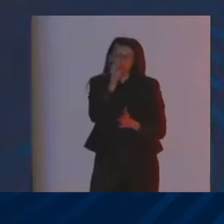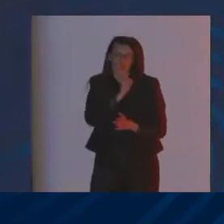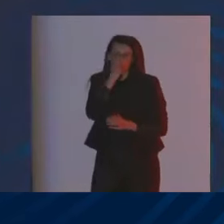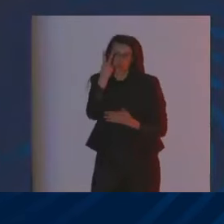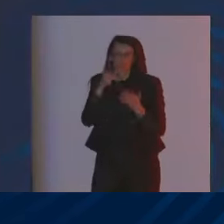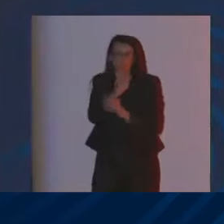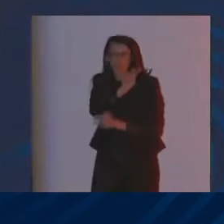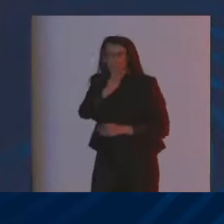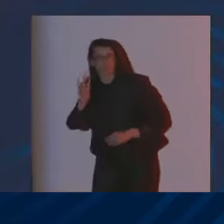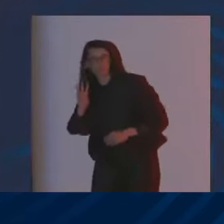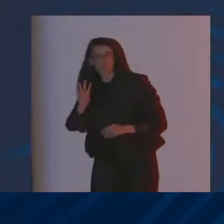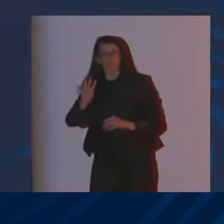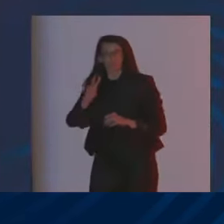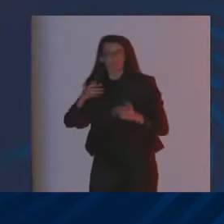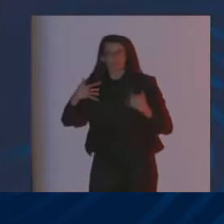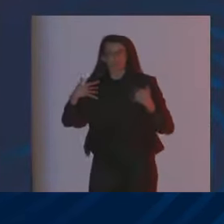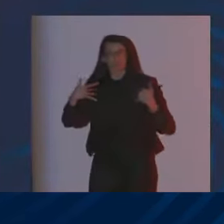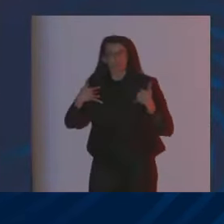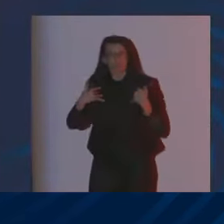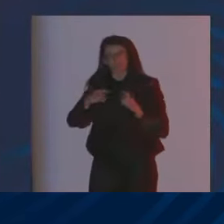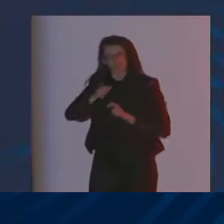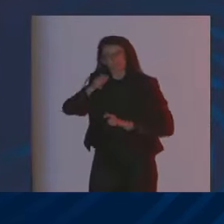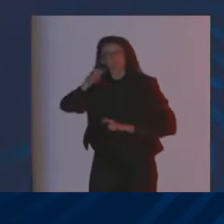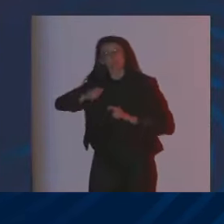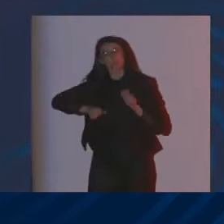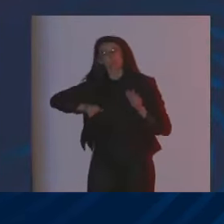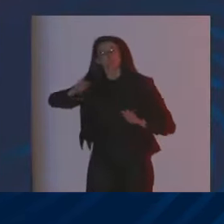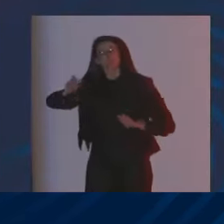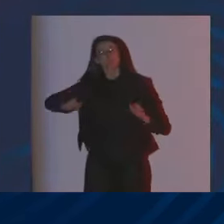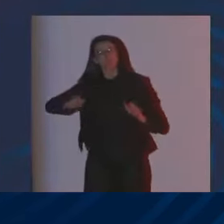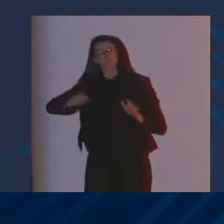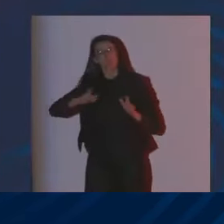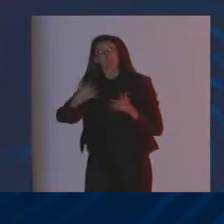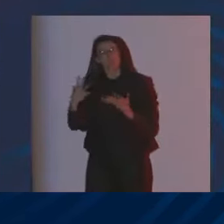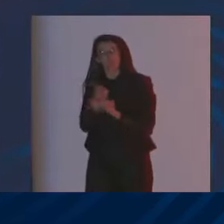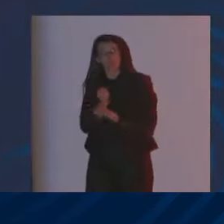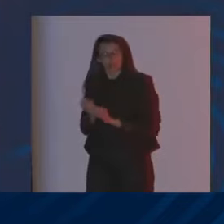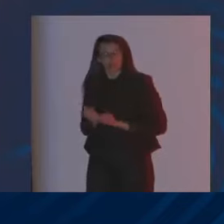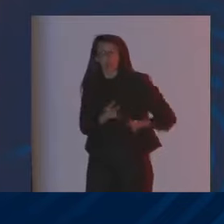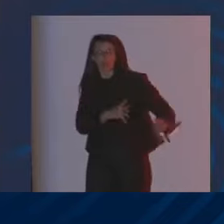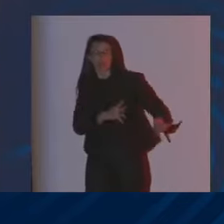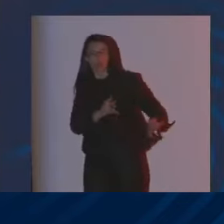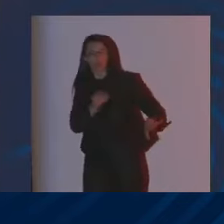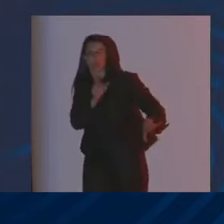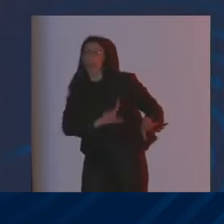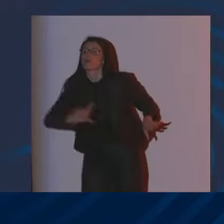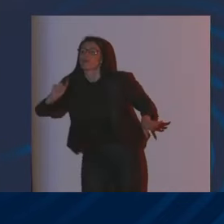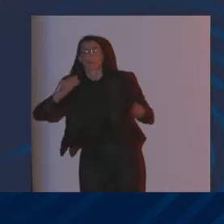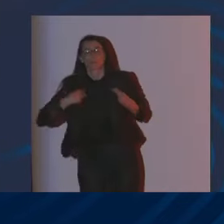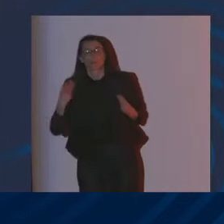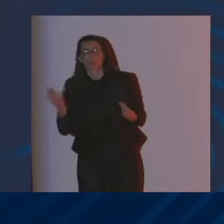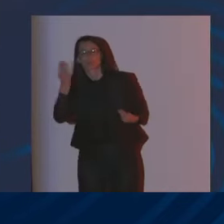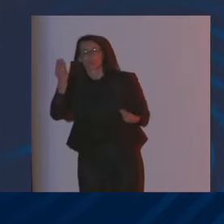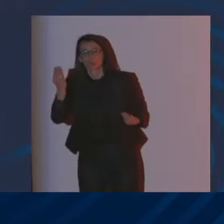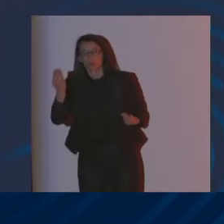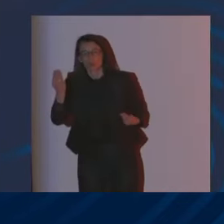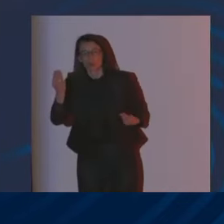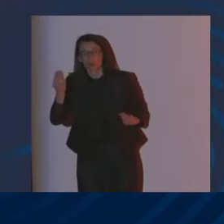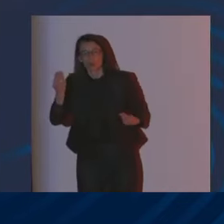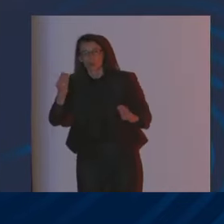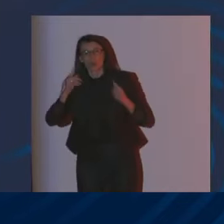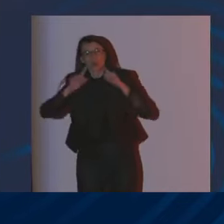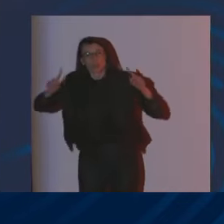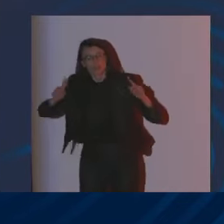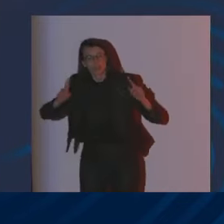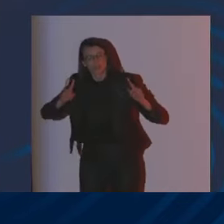la responsable de que millones de personas dejen todo atrás en busca de una vida mejor. Un año difícil, pero